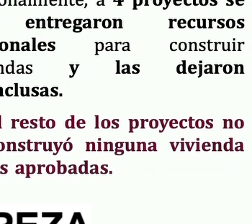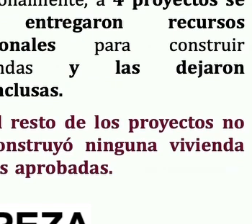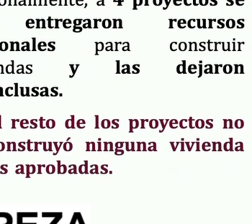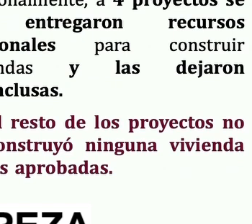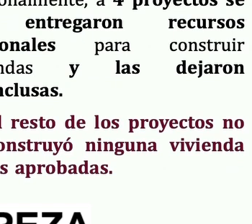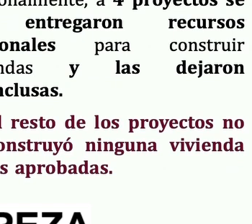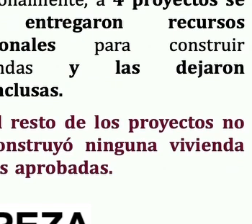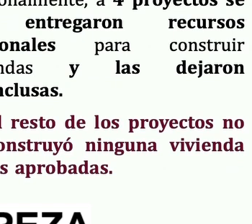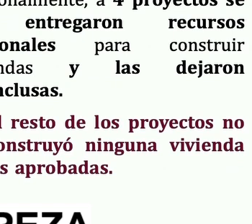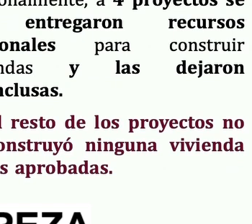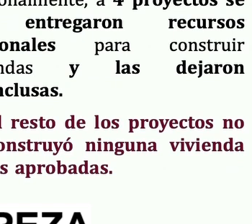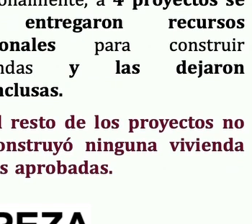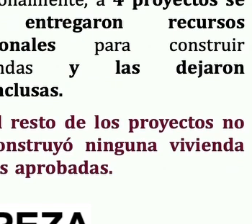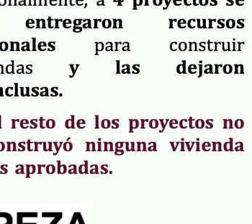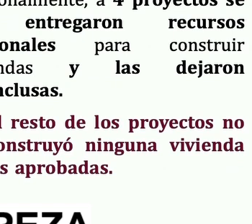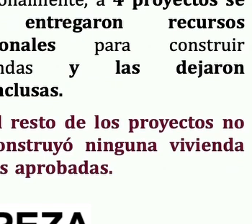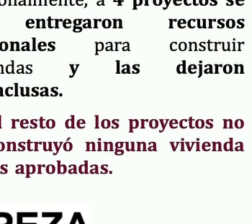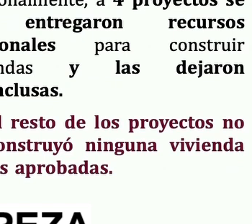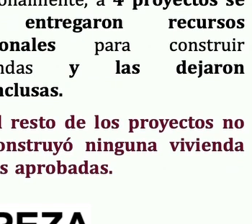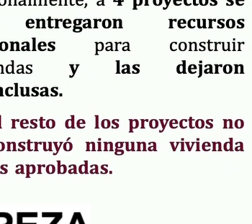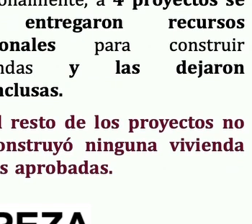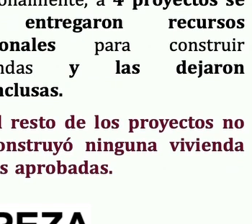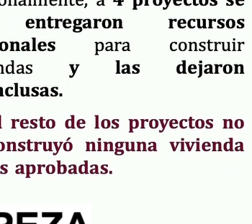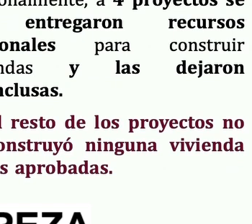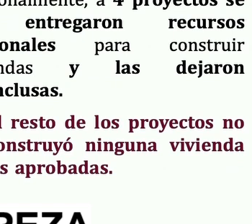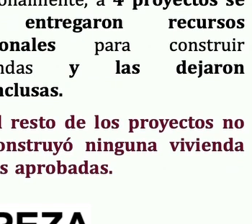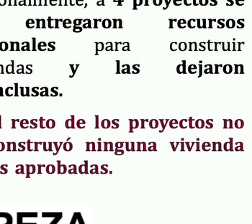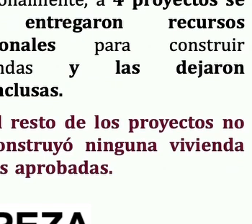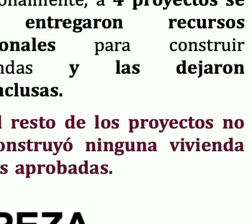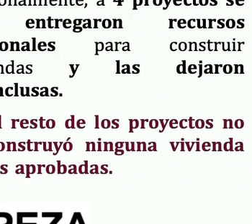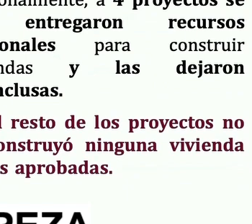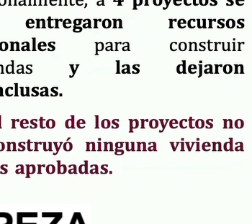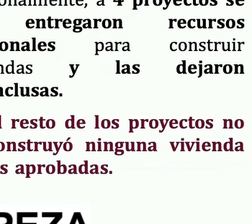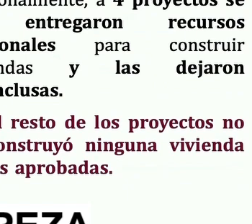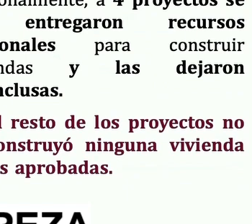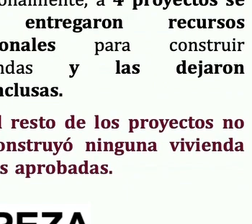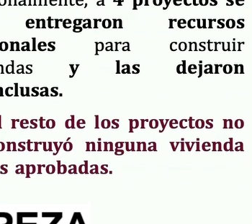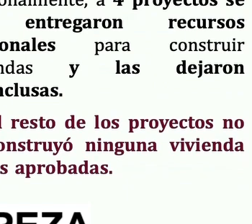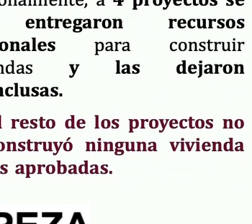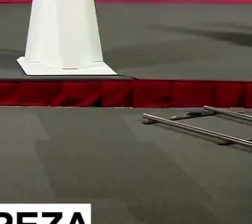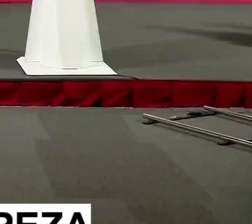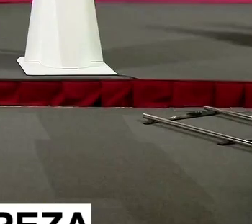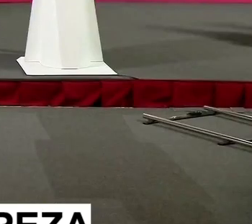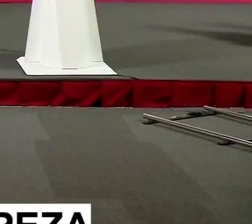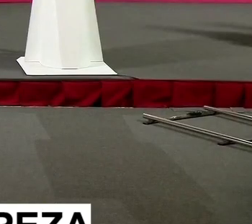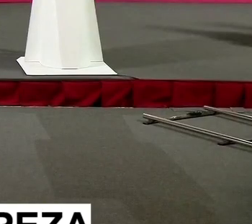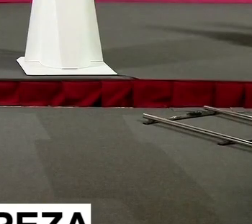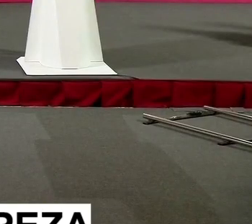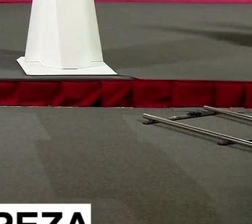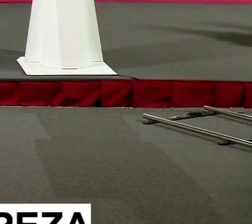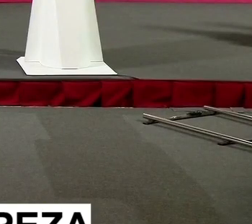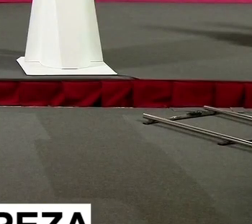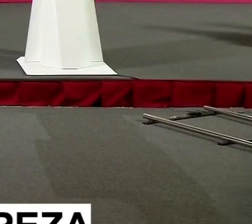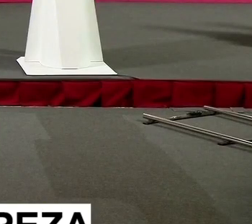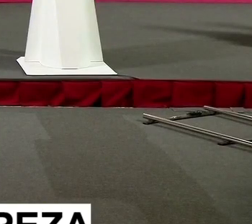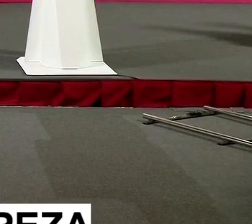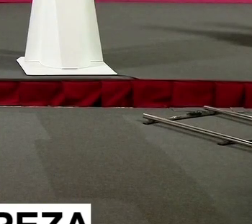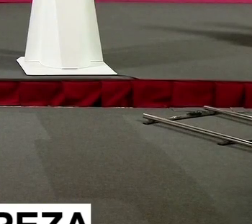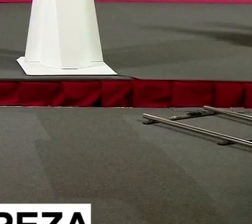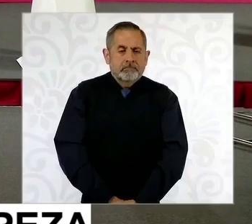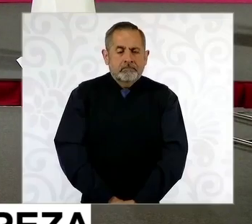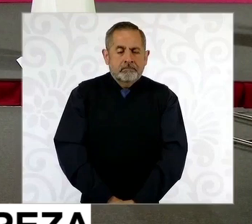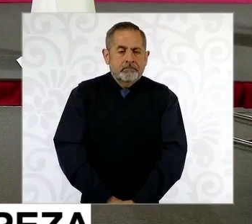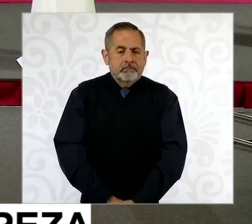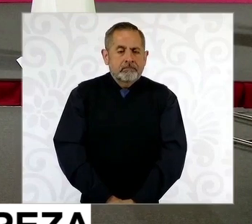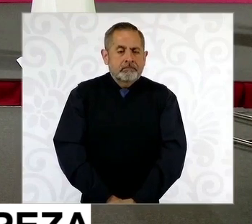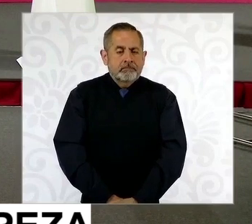ninguna vivienda de las aprobadas. La que sigue, por favor. Este es el tercero, se llama